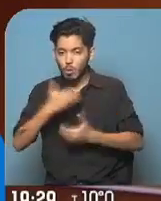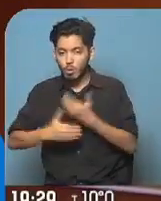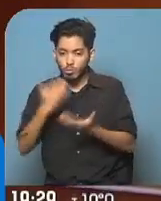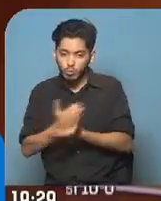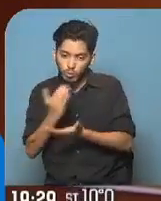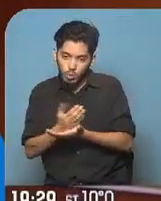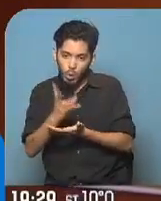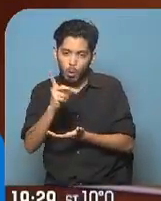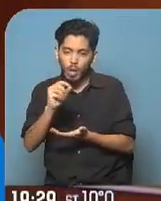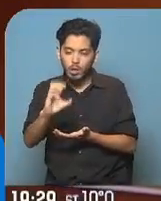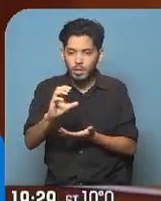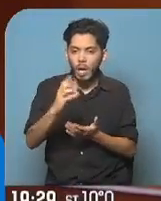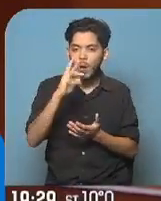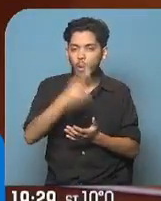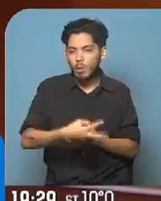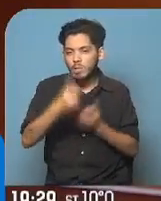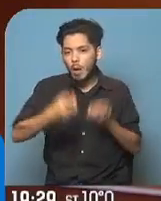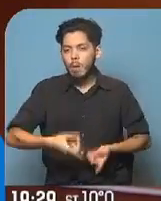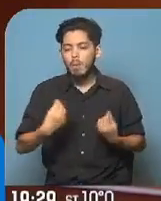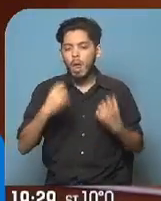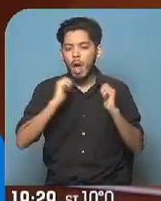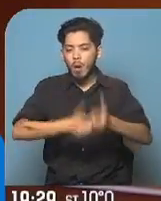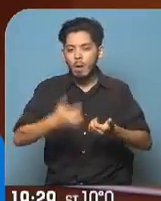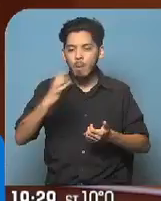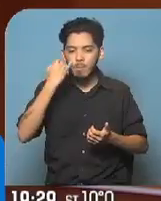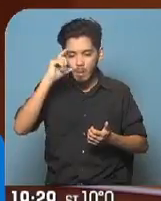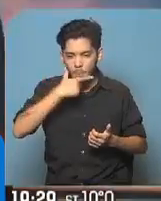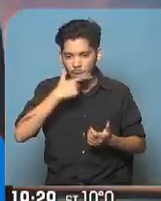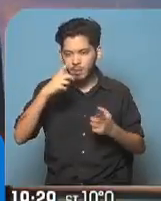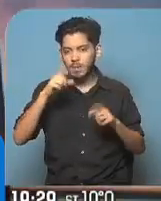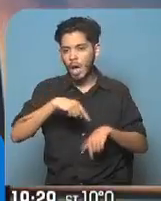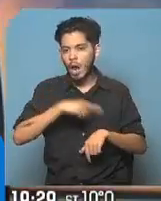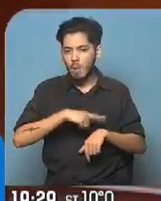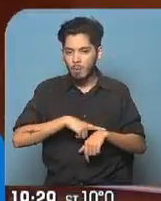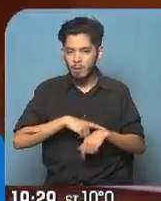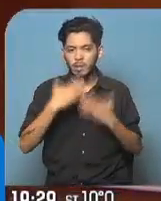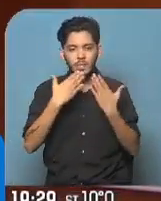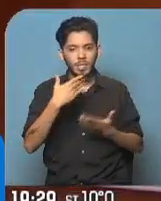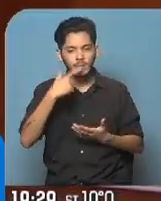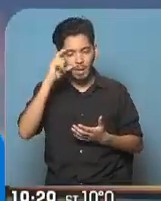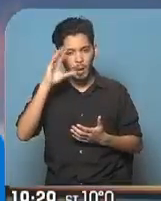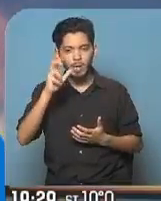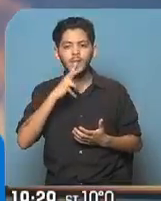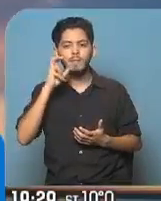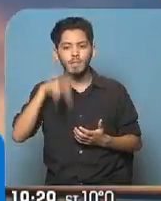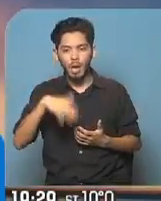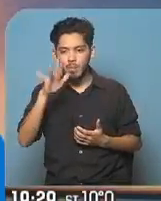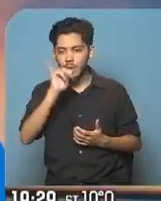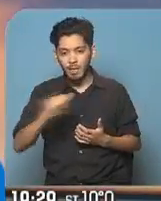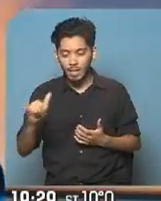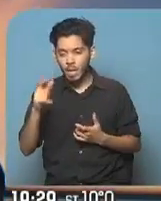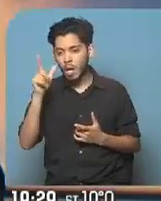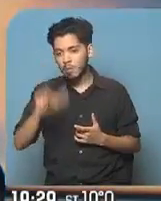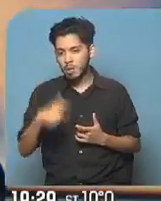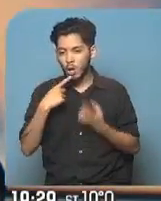banco central el vice para acompañar las primas en este momento no bien sebastián muchísimas gracias sebastián martínez economista de la